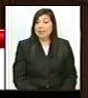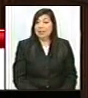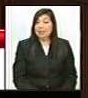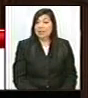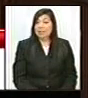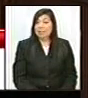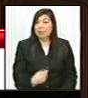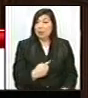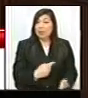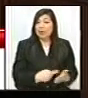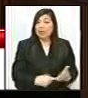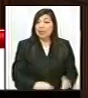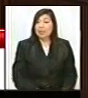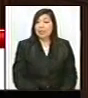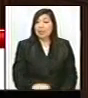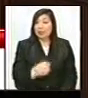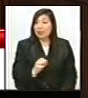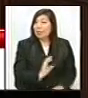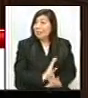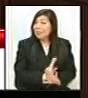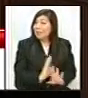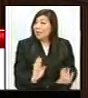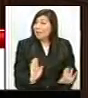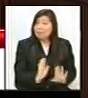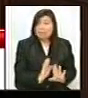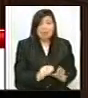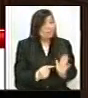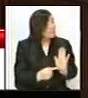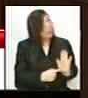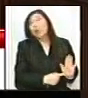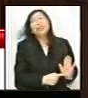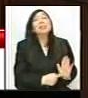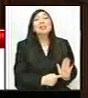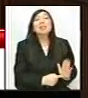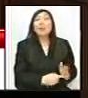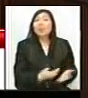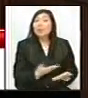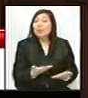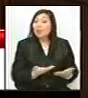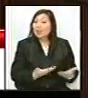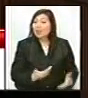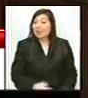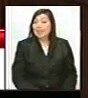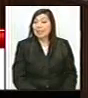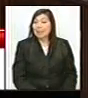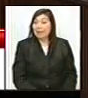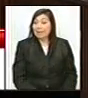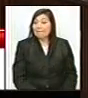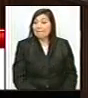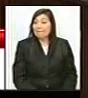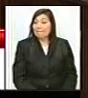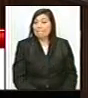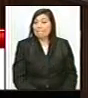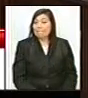Por lo tanto, creemos que tampoco existen indicios reveladores de la existencia de este delito imputado.